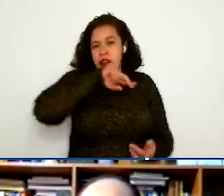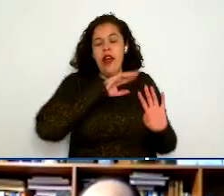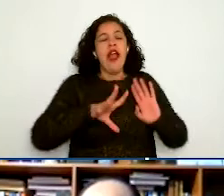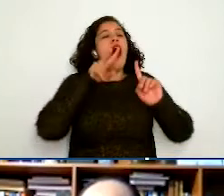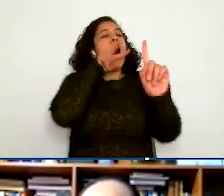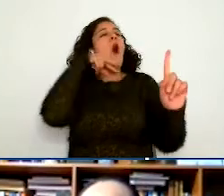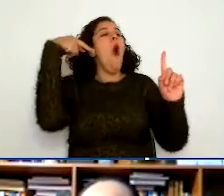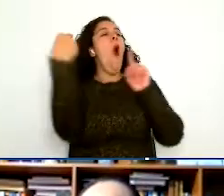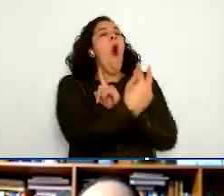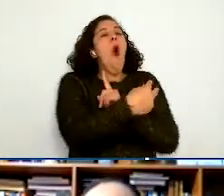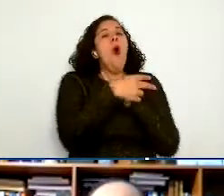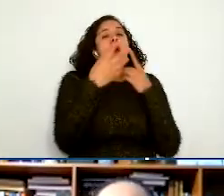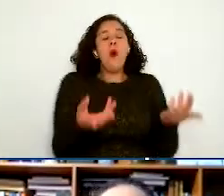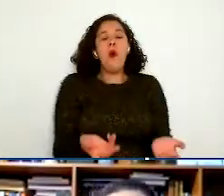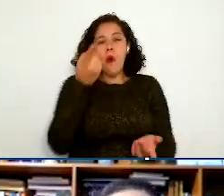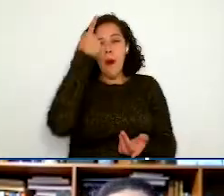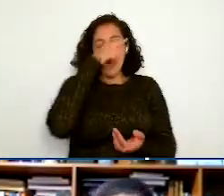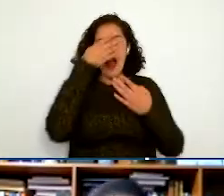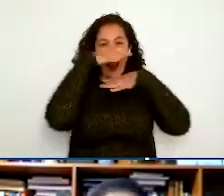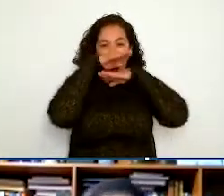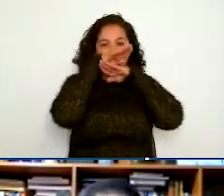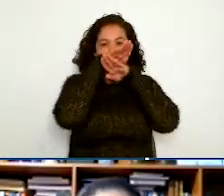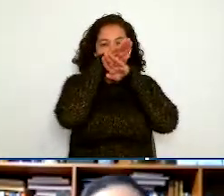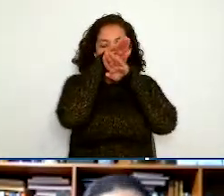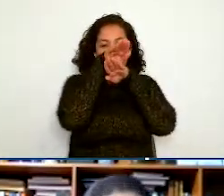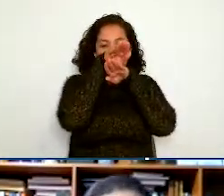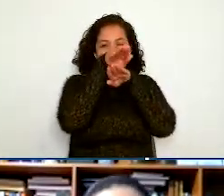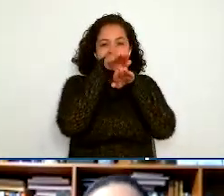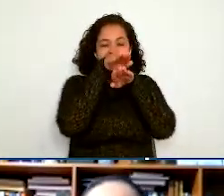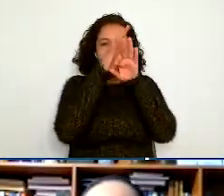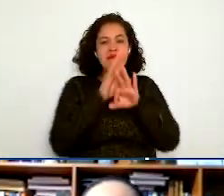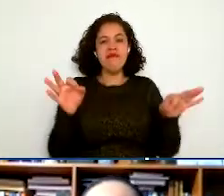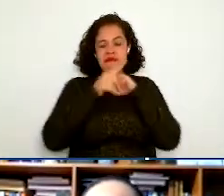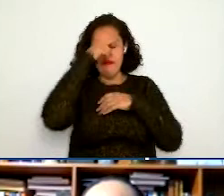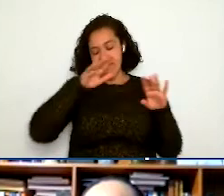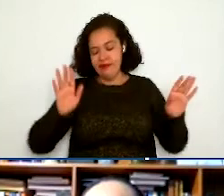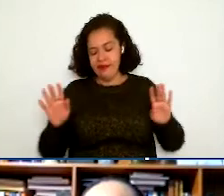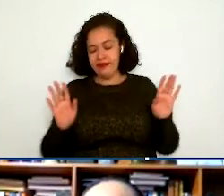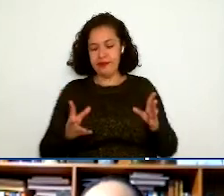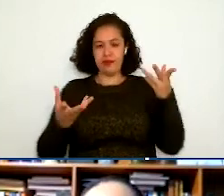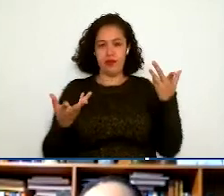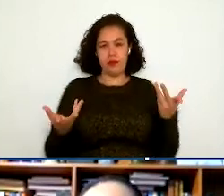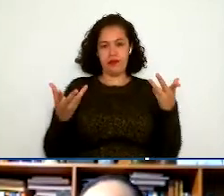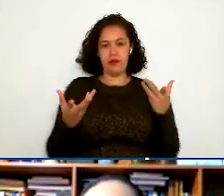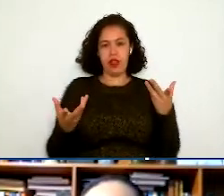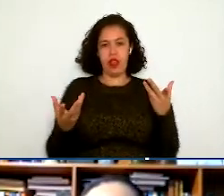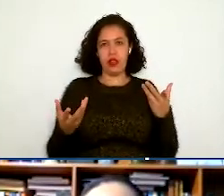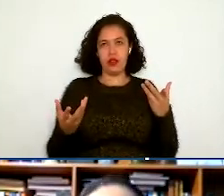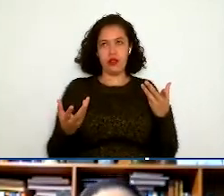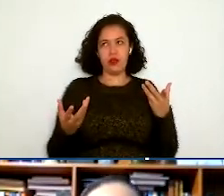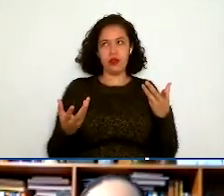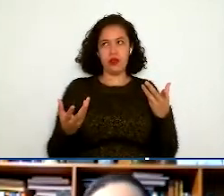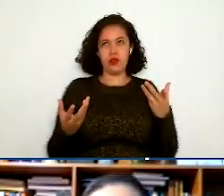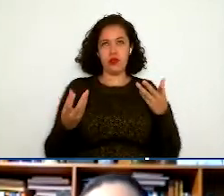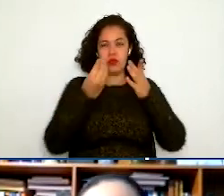visión sobre la importancia de estos aspectos cualitativos en la calidad de la atención y que eso